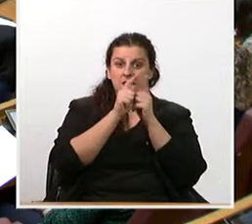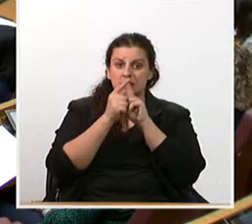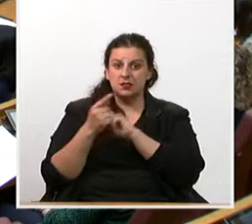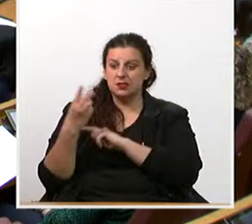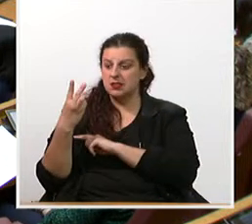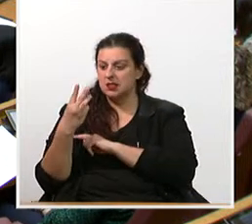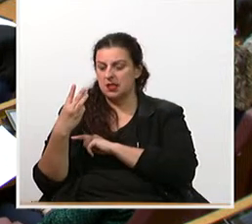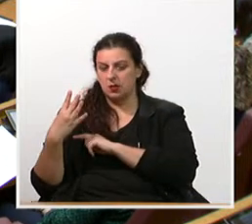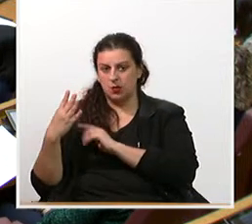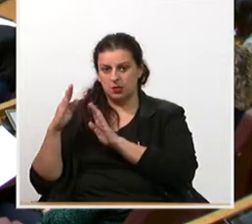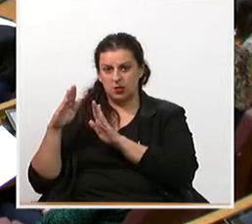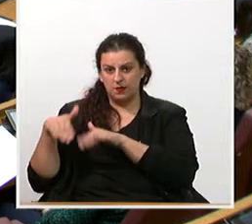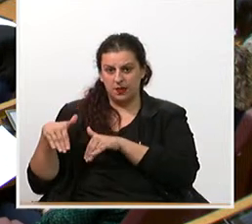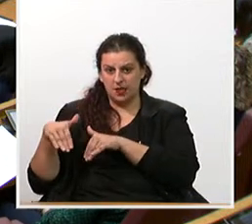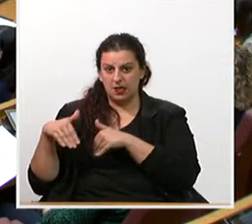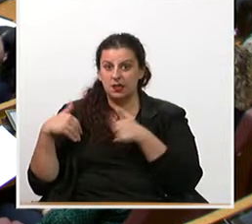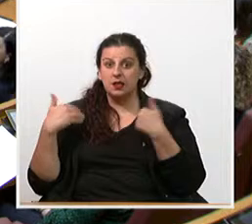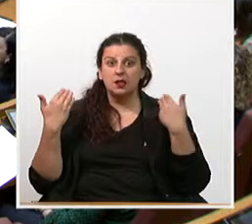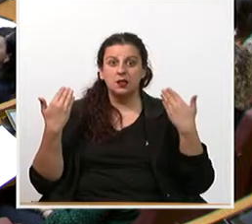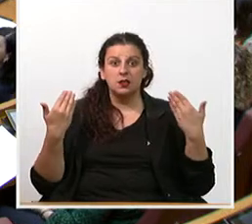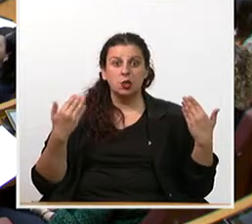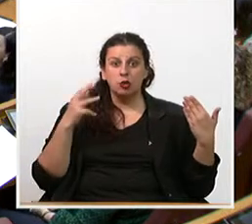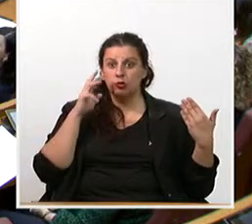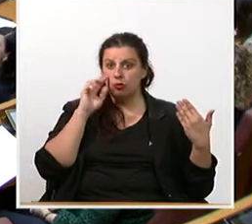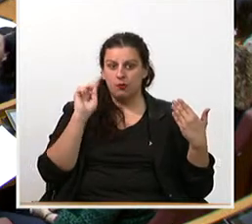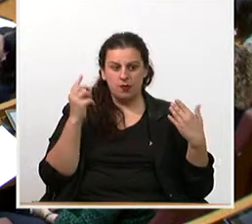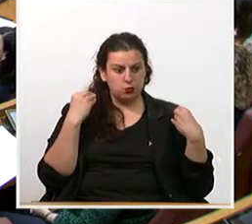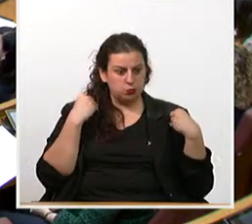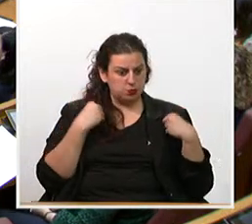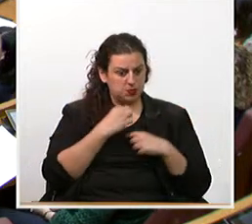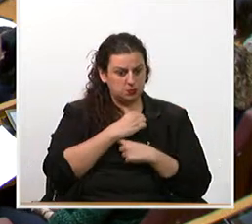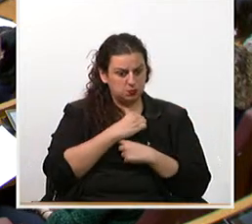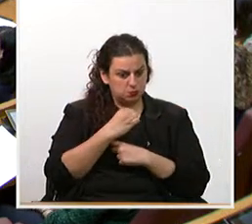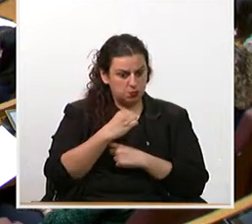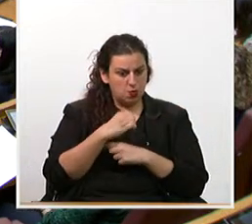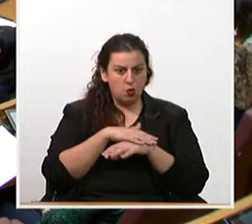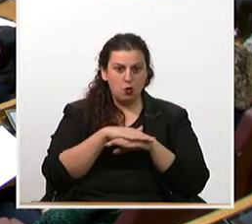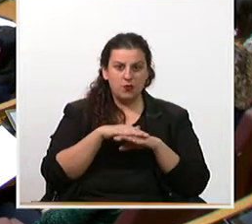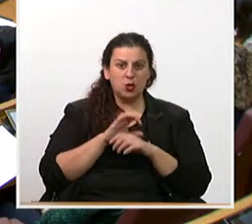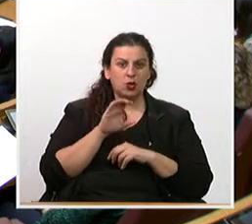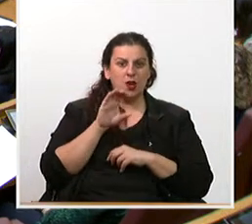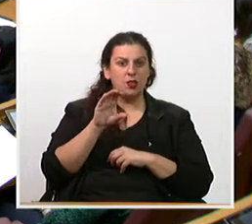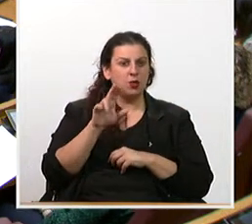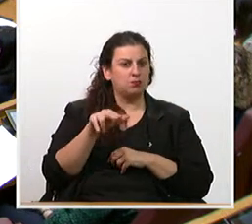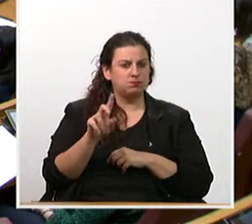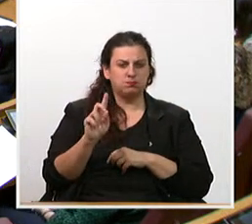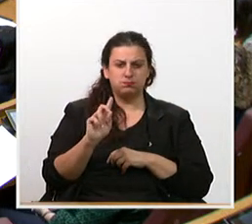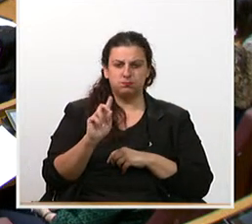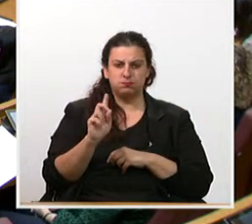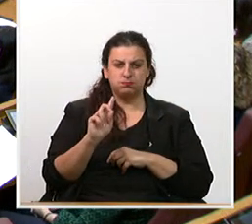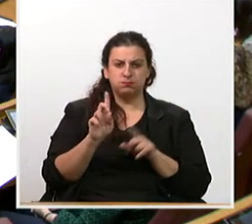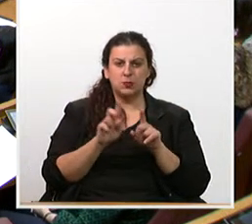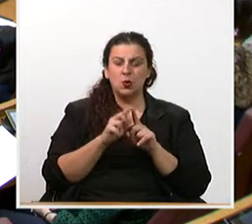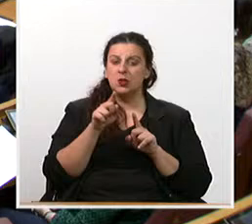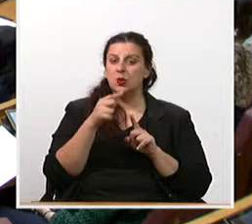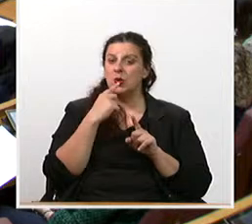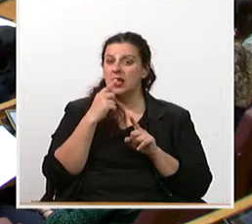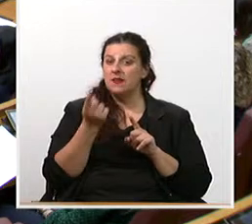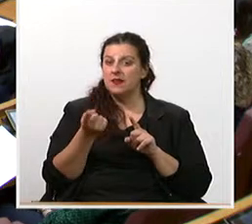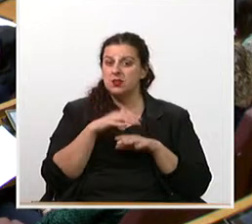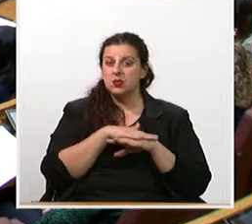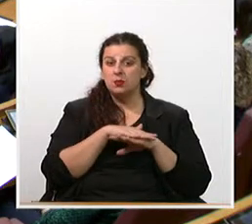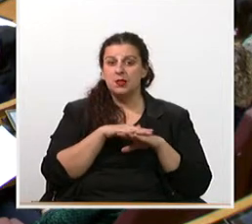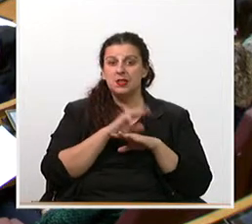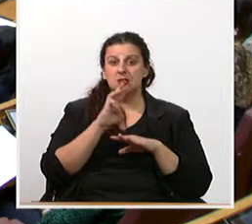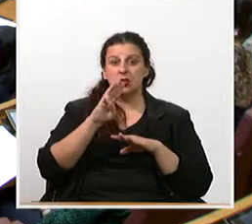final sin embargo no vemos ese mismo apoyo por parte del gobierno de la nación como usted ha dicho el ministro